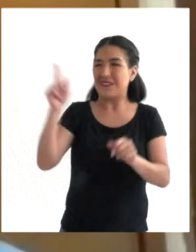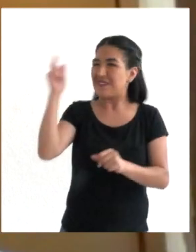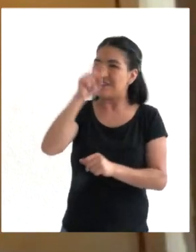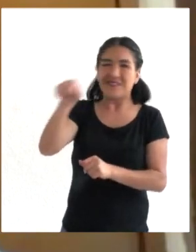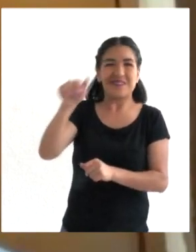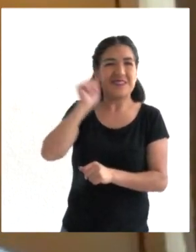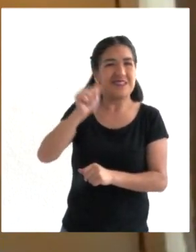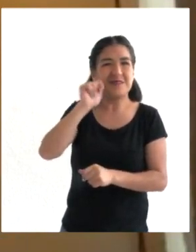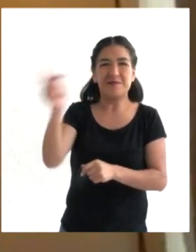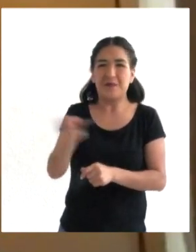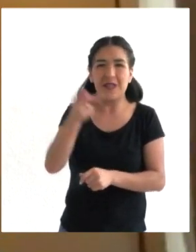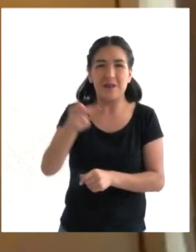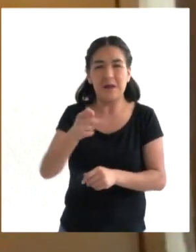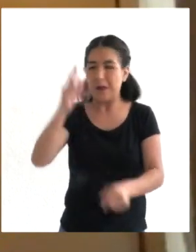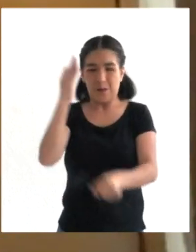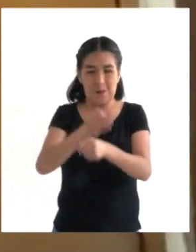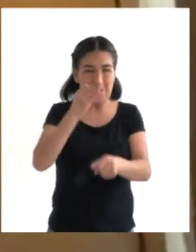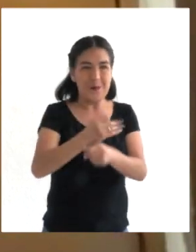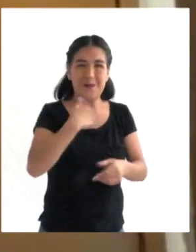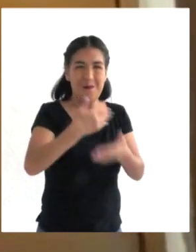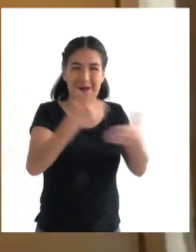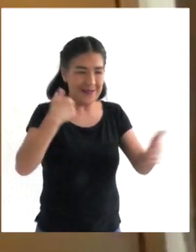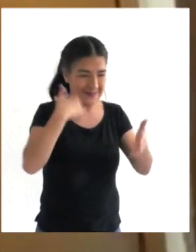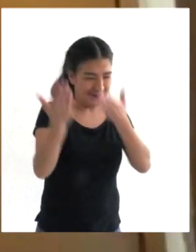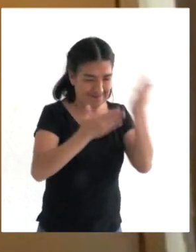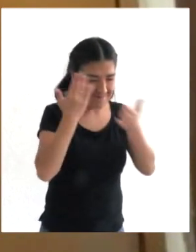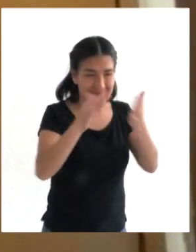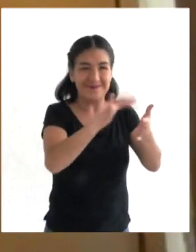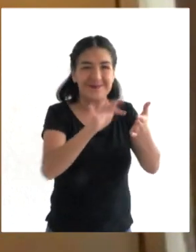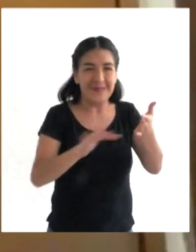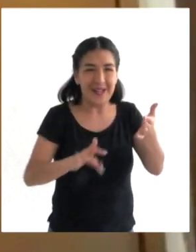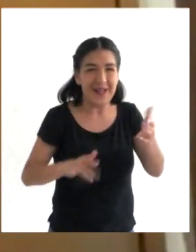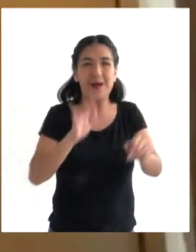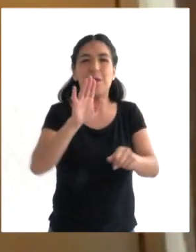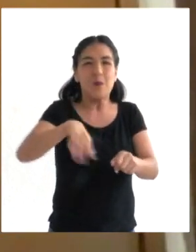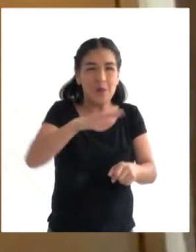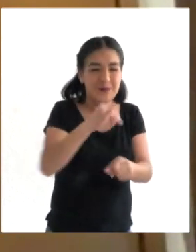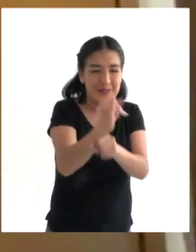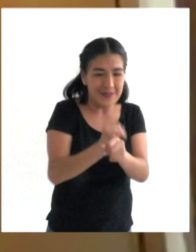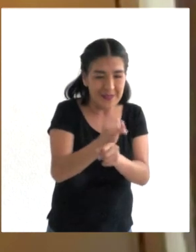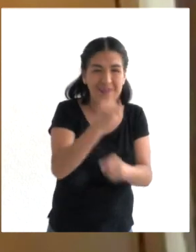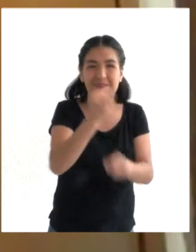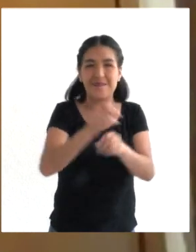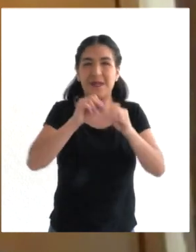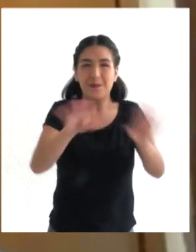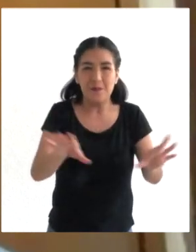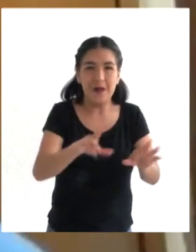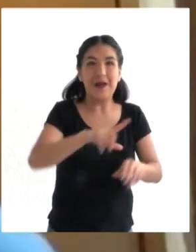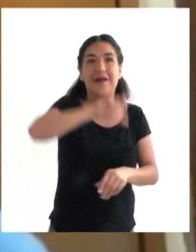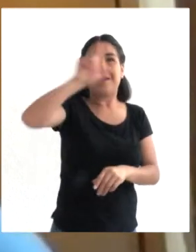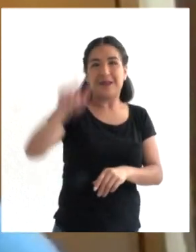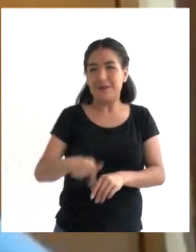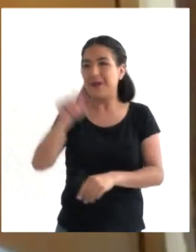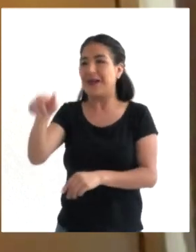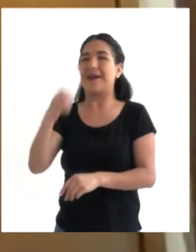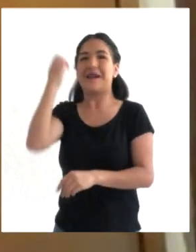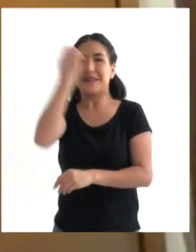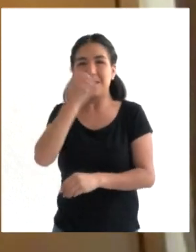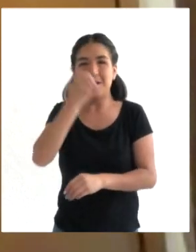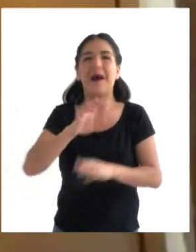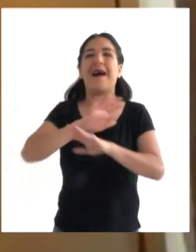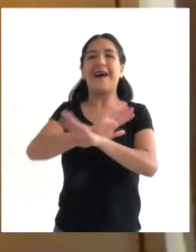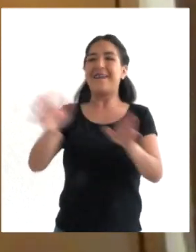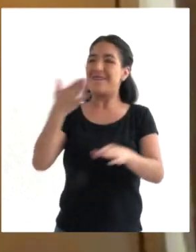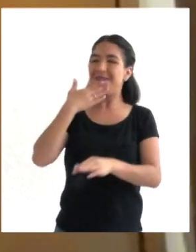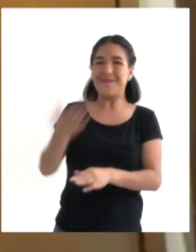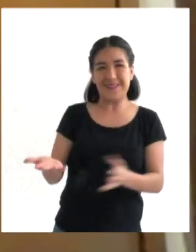difíciles. Ay, pues hoy lo voy a sorprender y voy a tratar de buscar información por mi cuenta. Es lo primero y